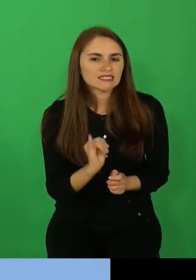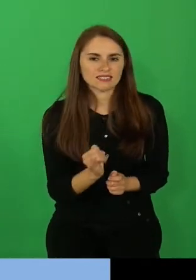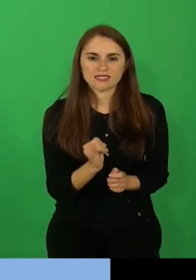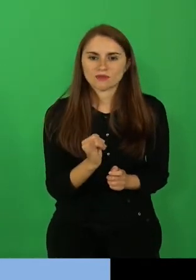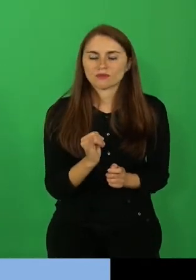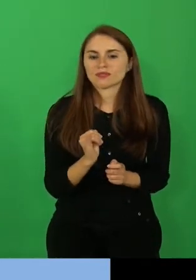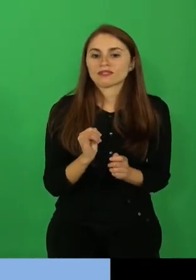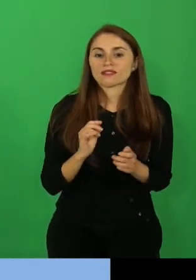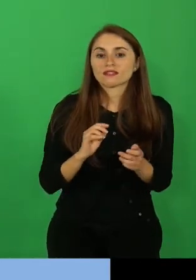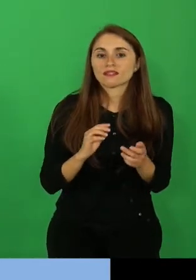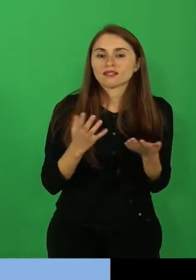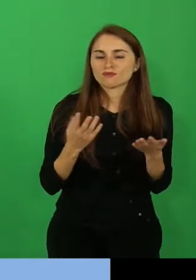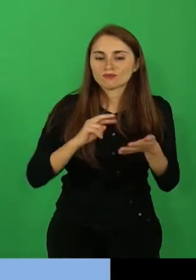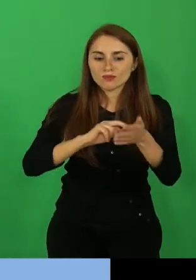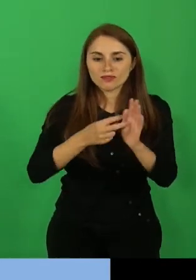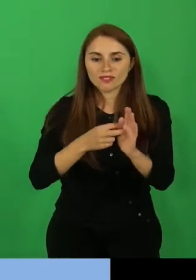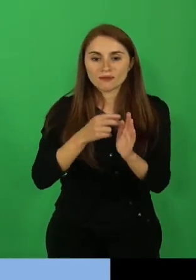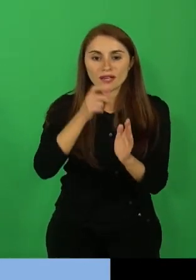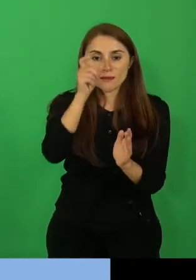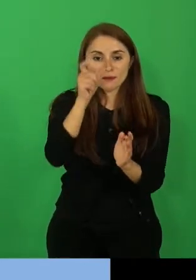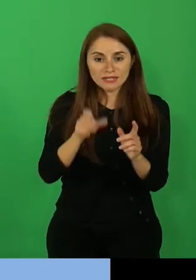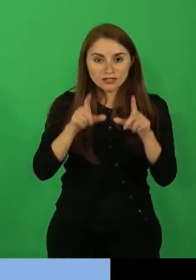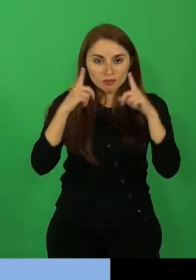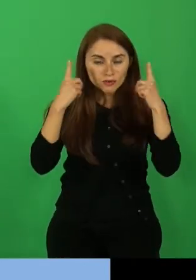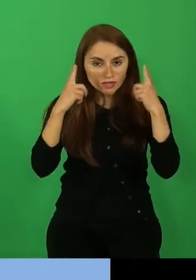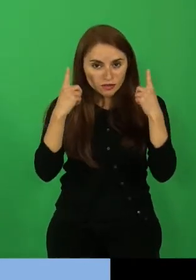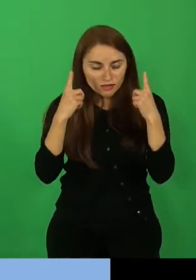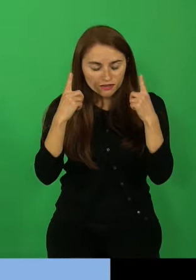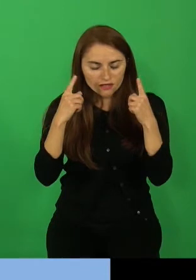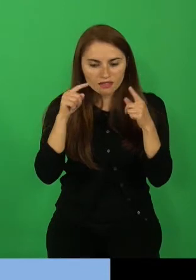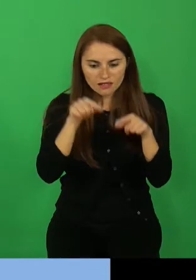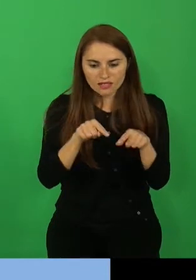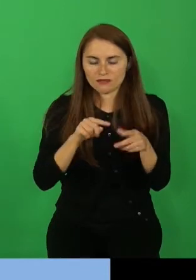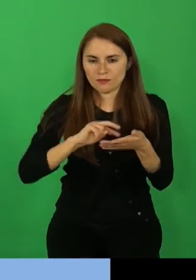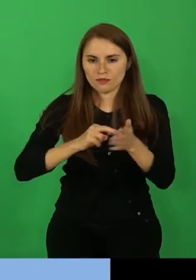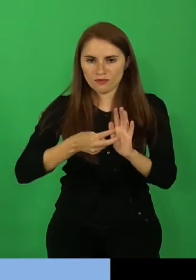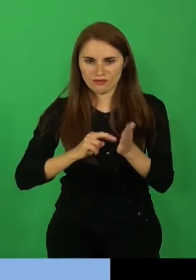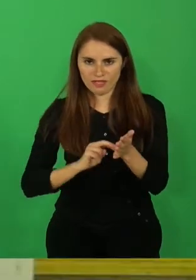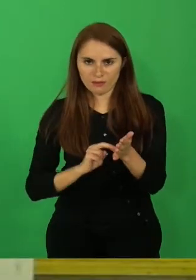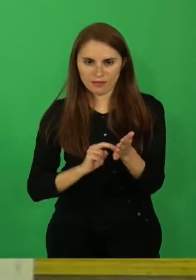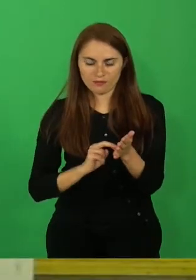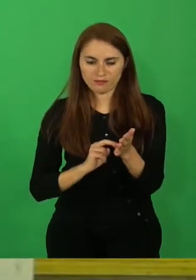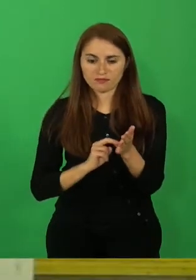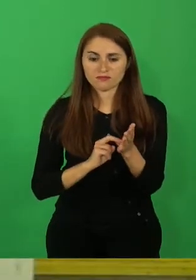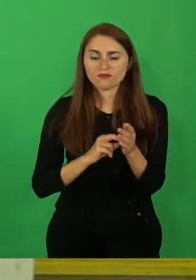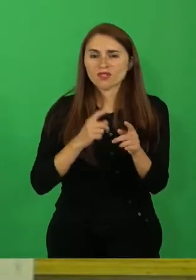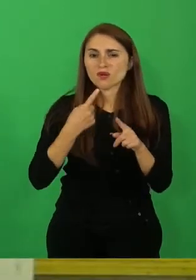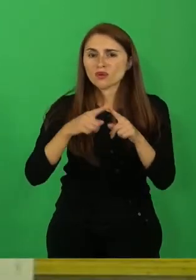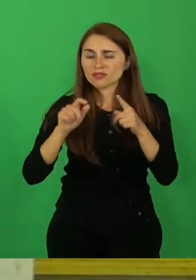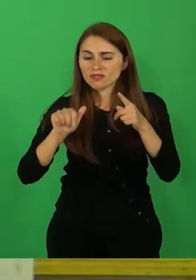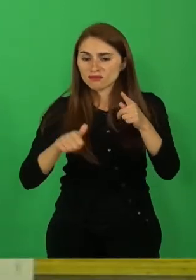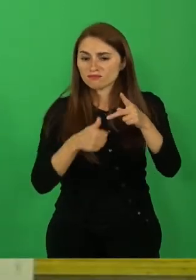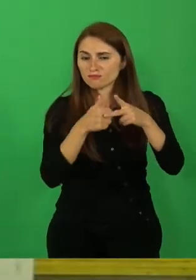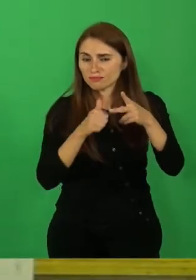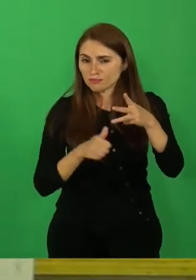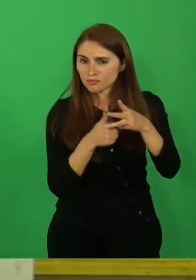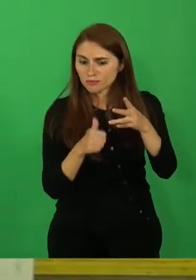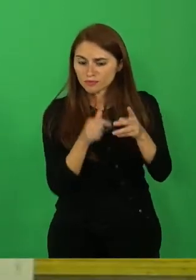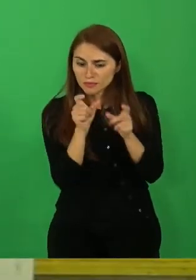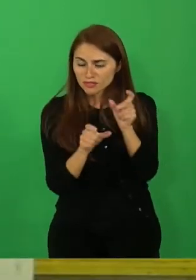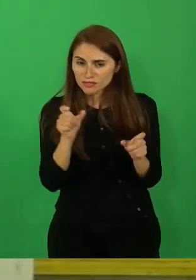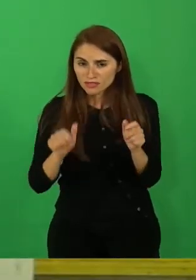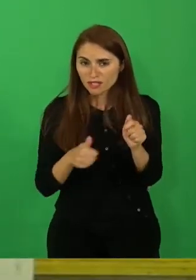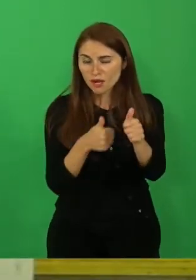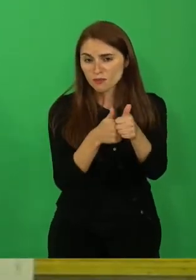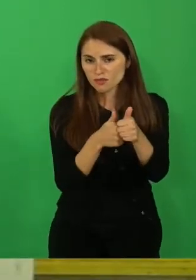va a desarrollar el protagonista de la historia. Va a tener escasos personajes, porque como es un relato breve, no me